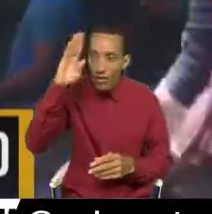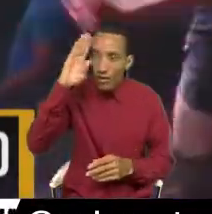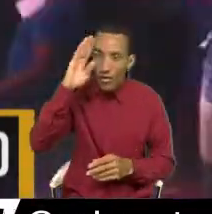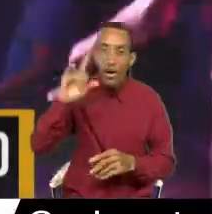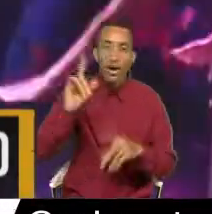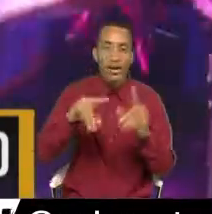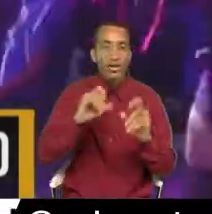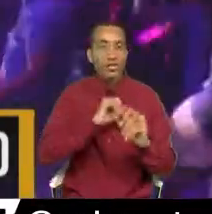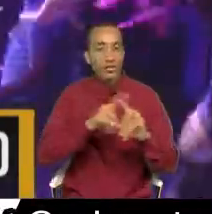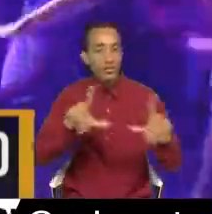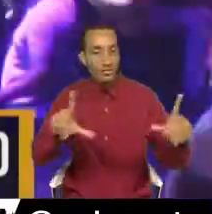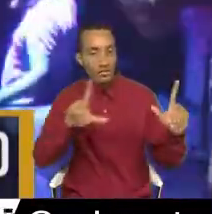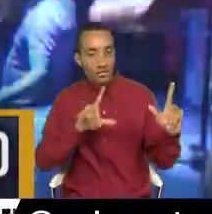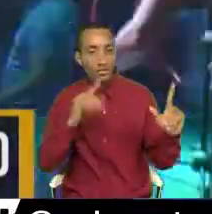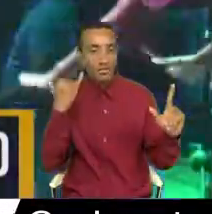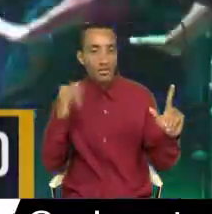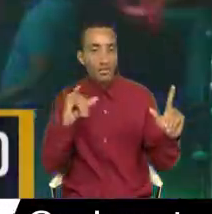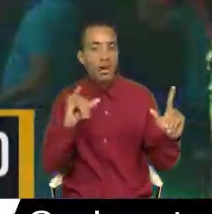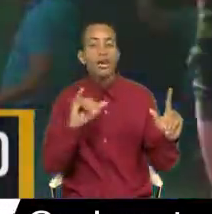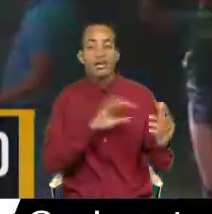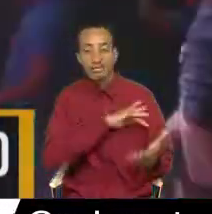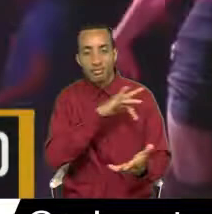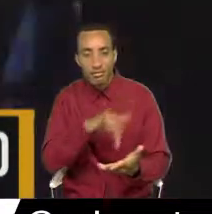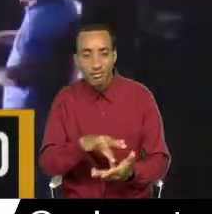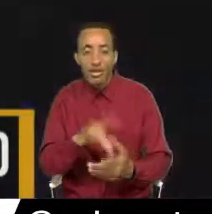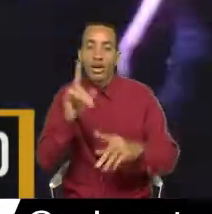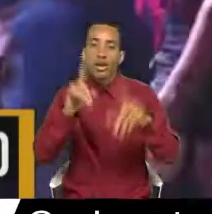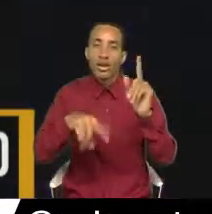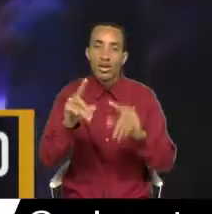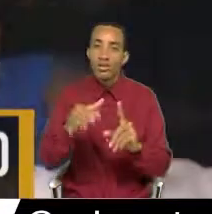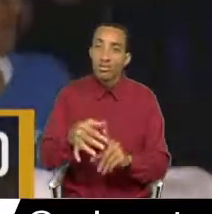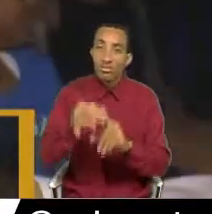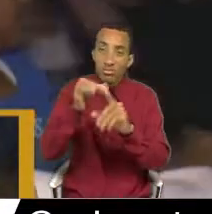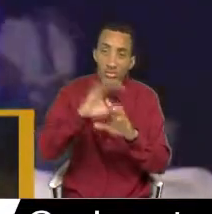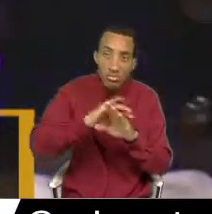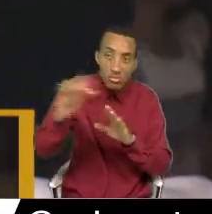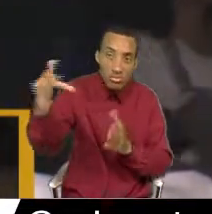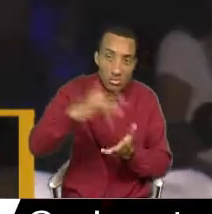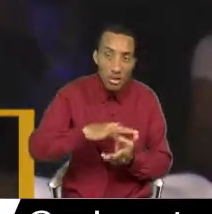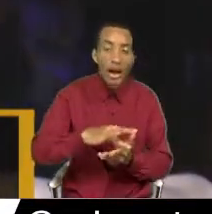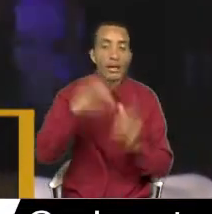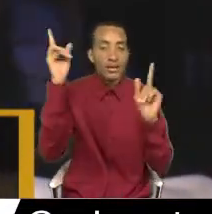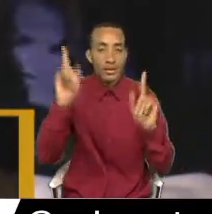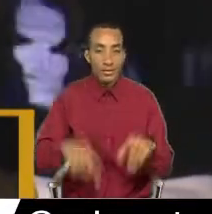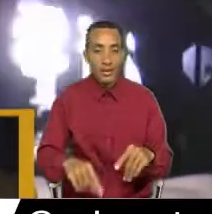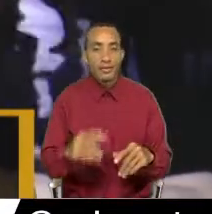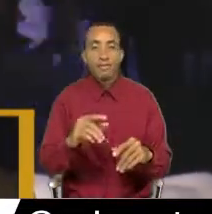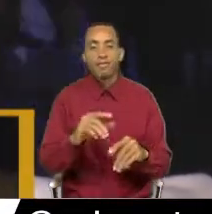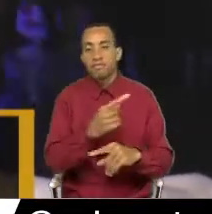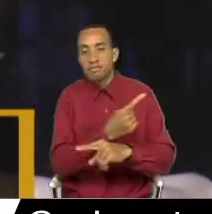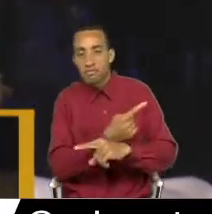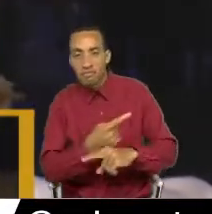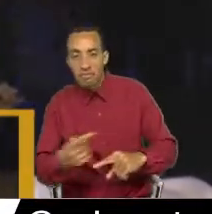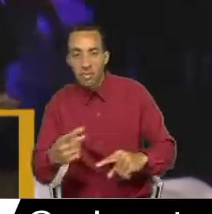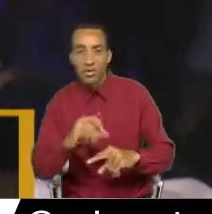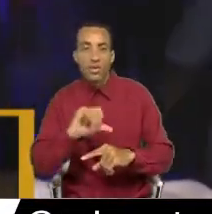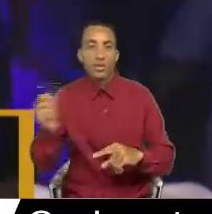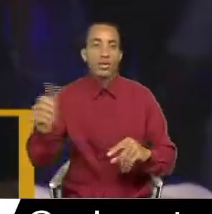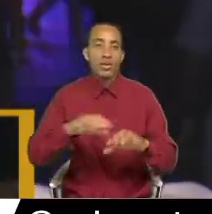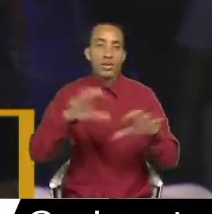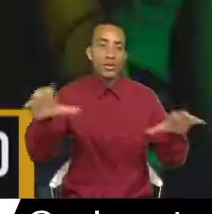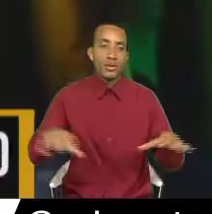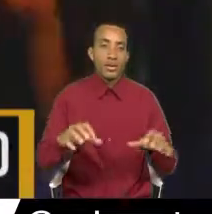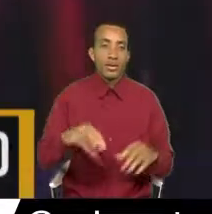venido invitados especiales y durante la próxima semana pues estaremos desarrollando otras actividades también en este marco